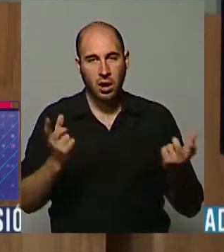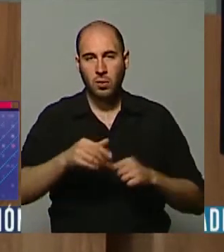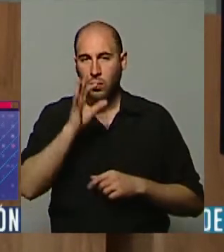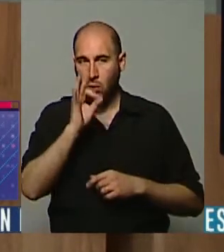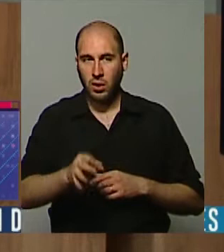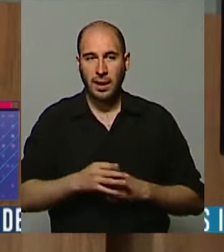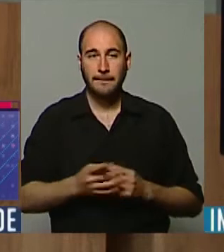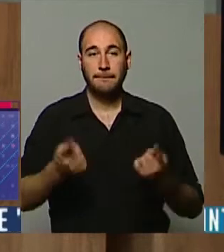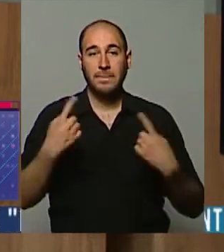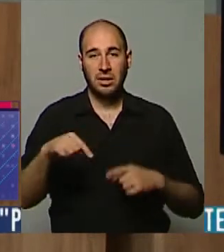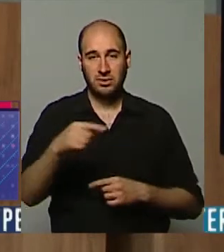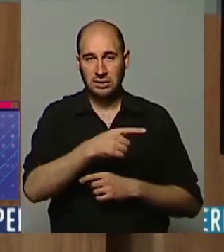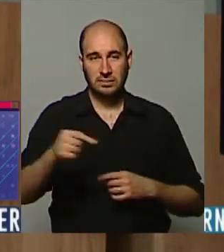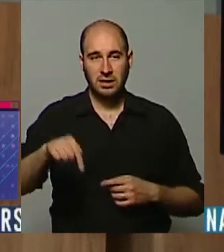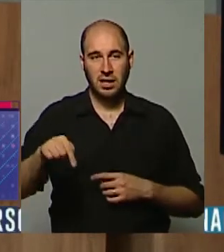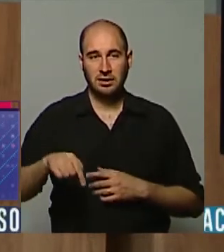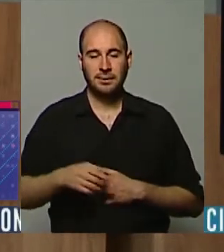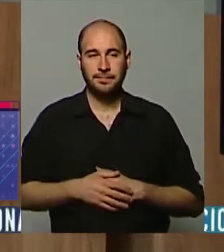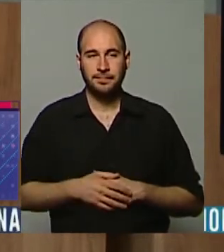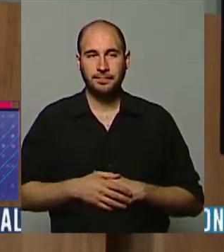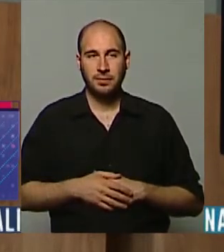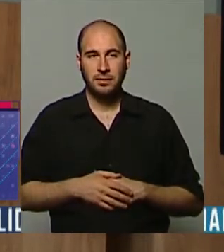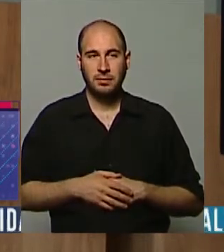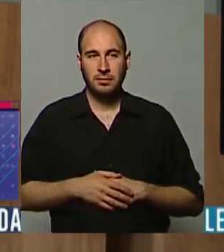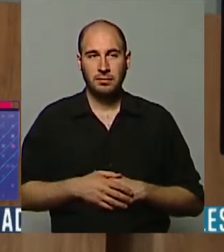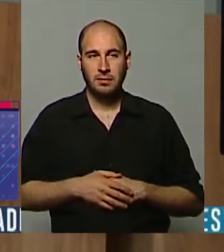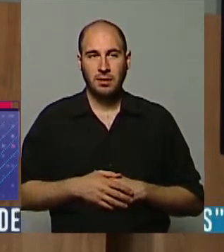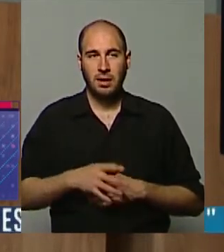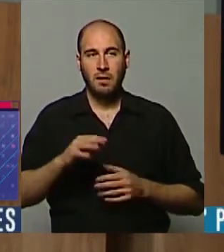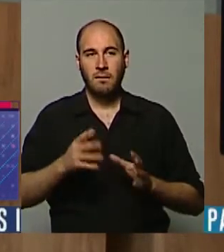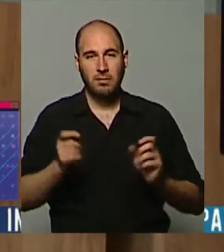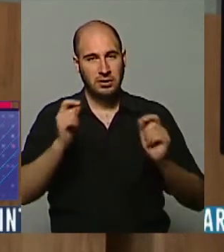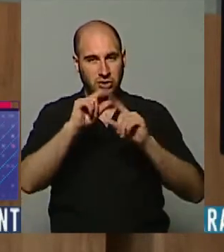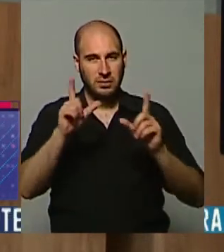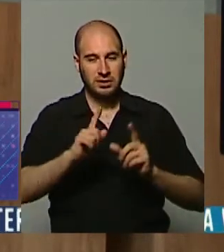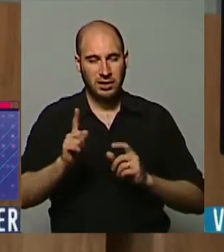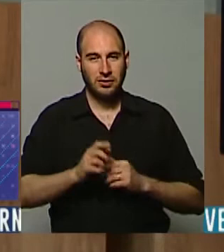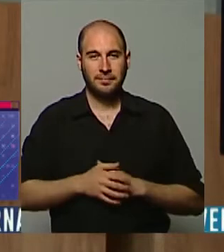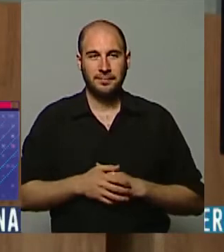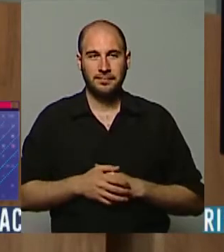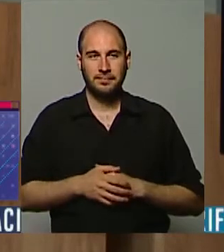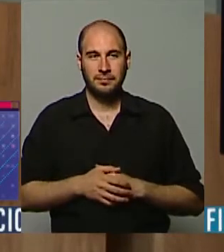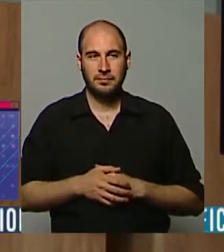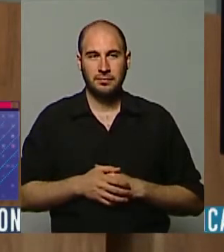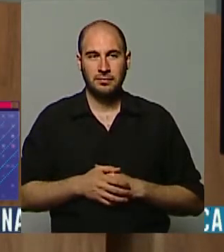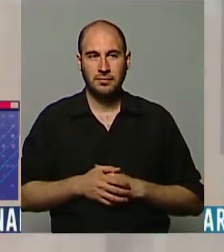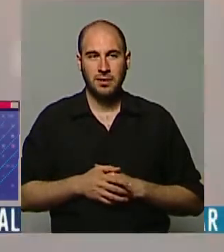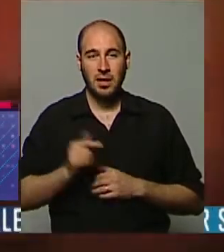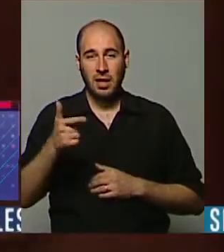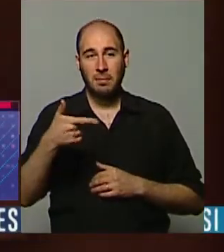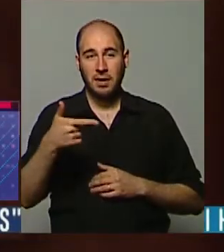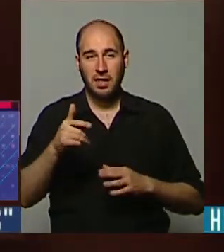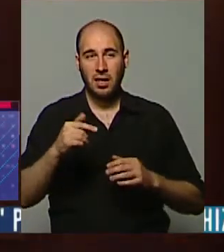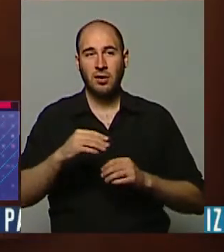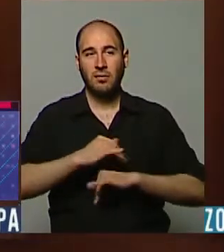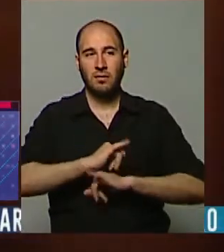banda. Pero esta semana, de manera no tan sorpresiva en realidad, salió un video por